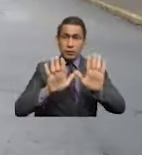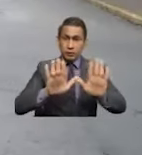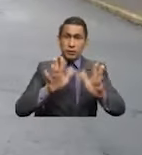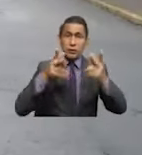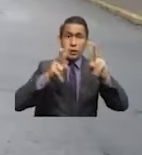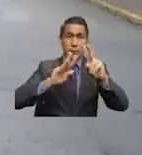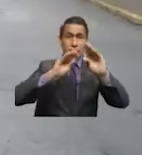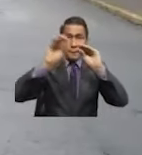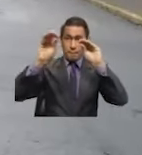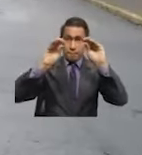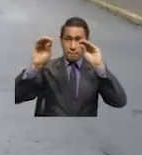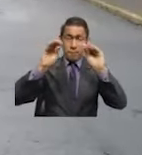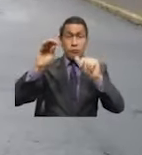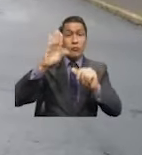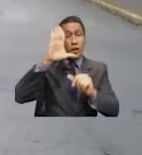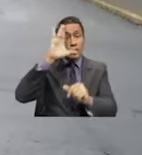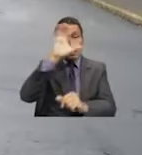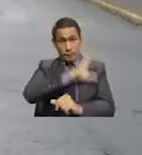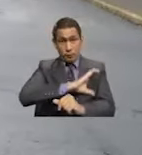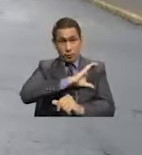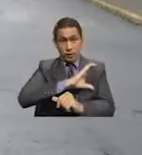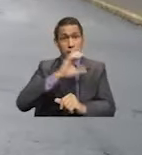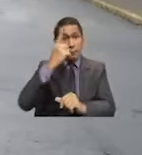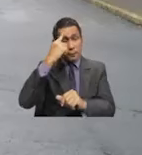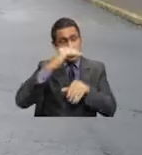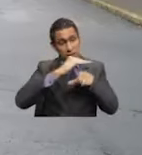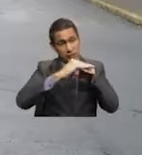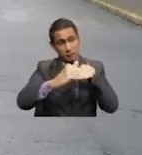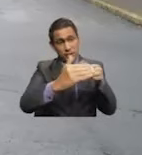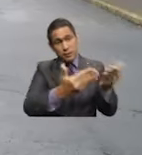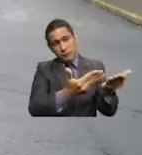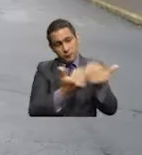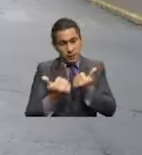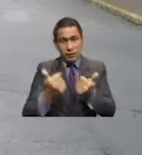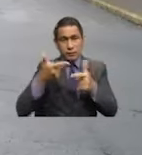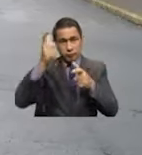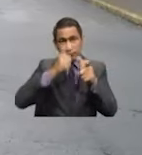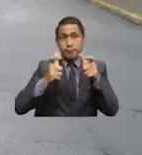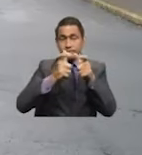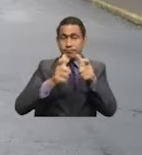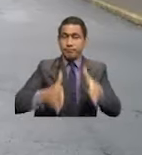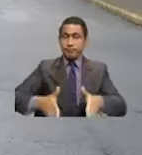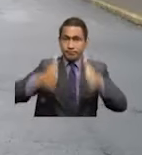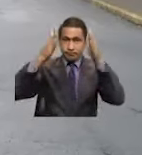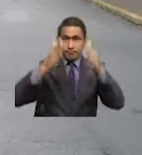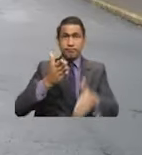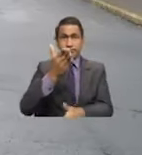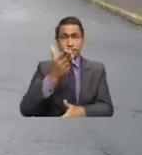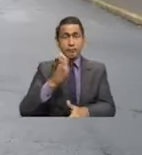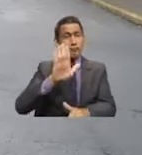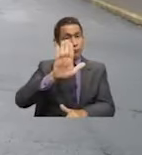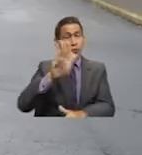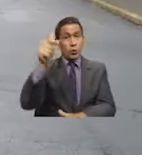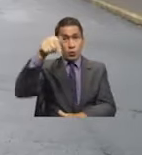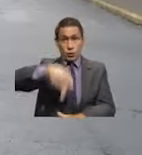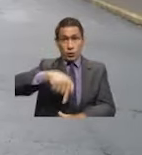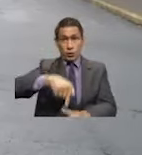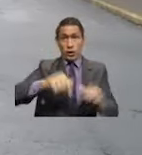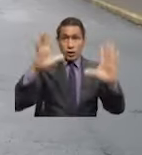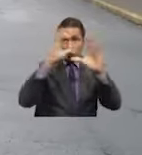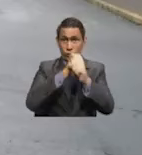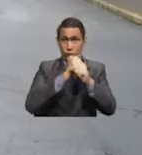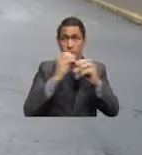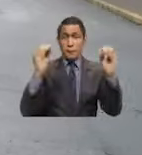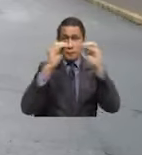para que le notifique personalmente sobre esta versión y pueda acudir a la Fiscalía General del Estado. No se pierda esto y mucho más en